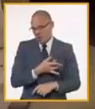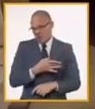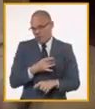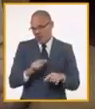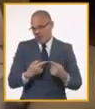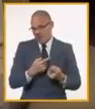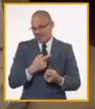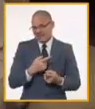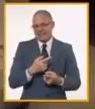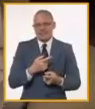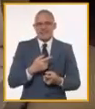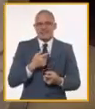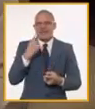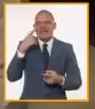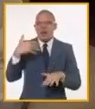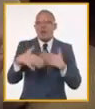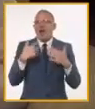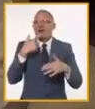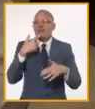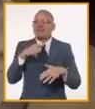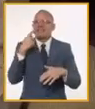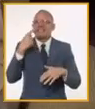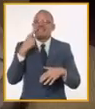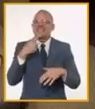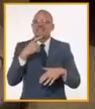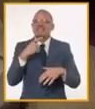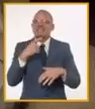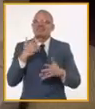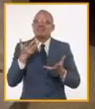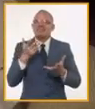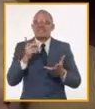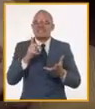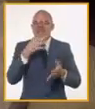lo eso que cuando uno tiene